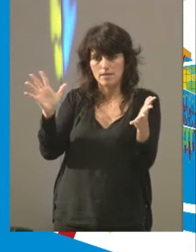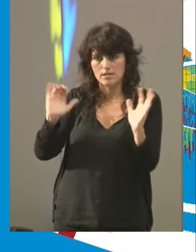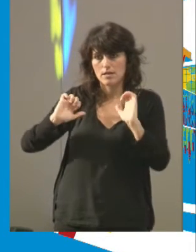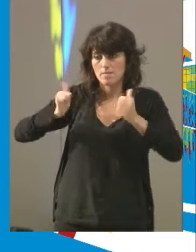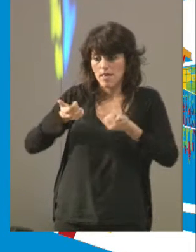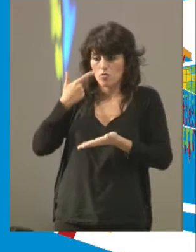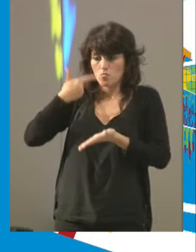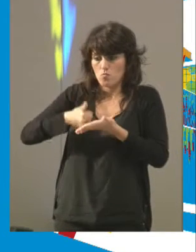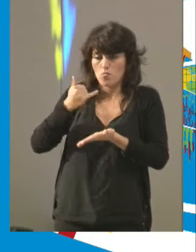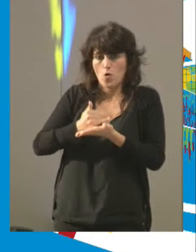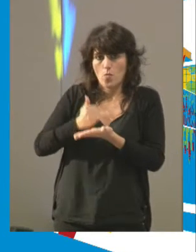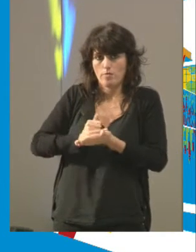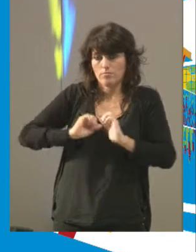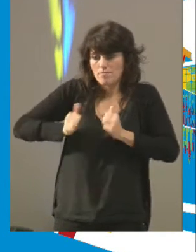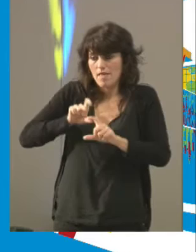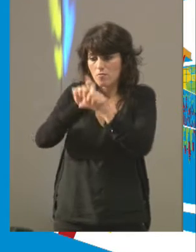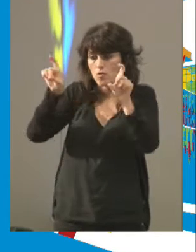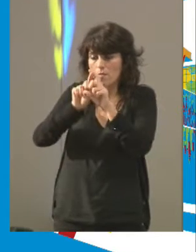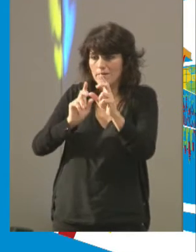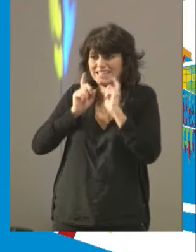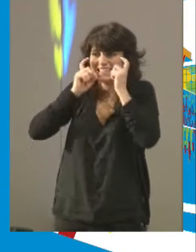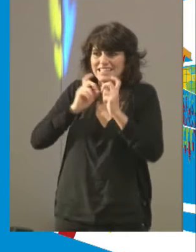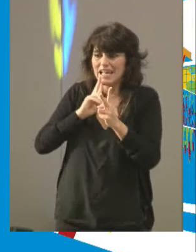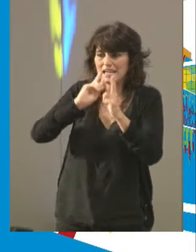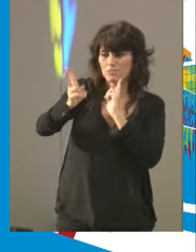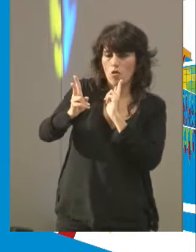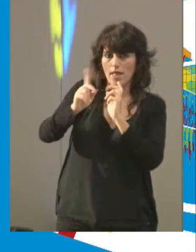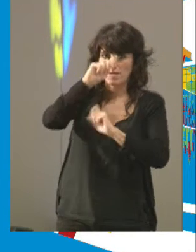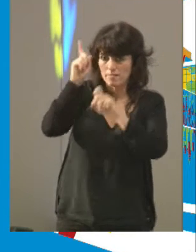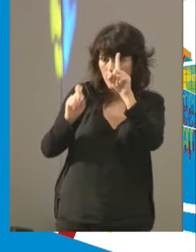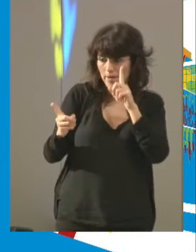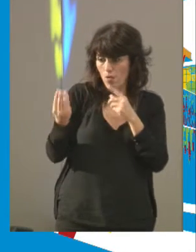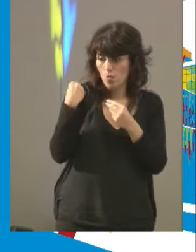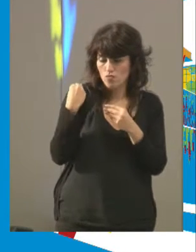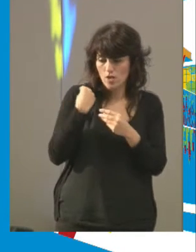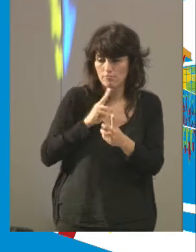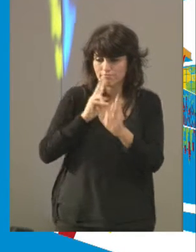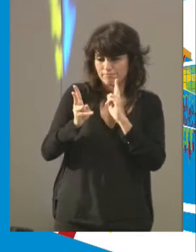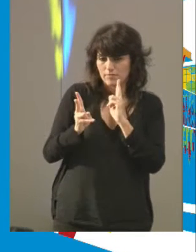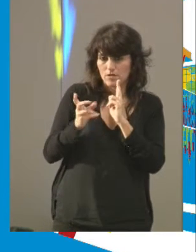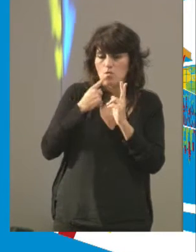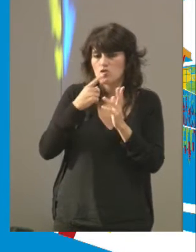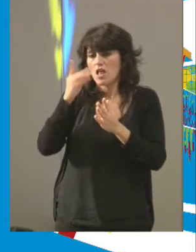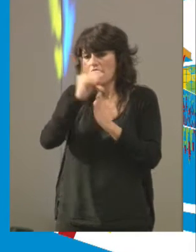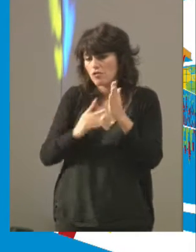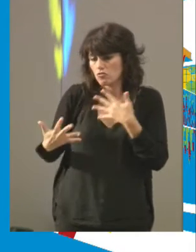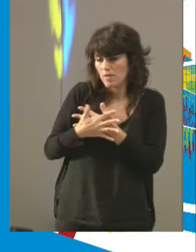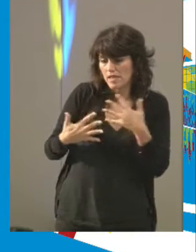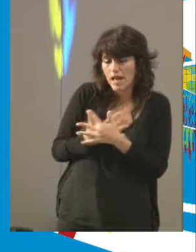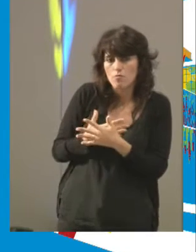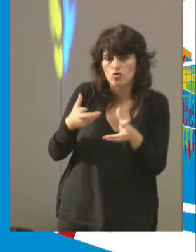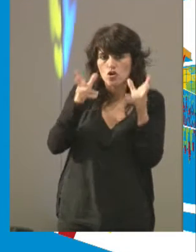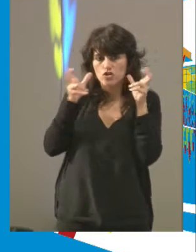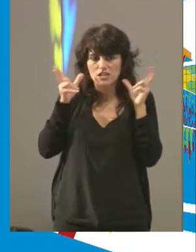piloto y empezamos a trabajar con las empresas a intentar responder esas preguntas, a intentar responder esas grandes cuestiones. Pues mezclamos datos, cogemos los